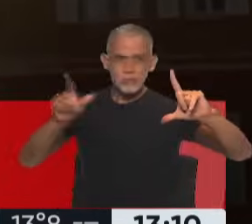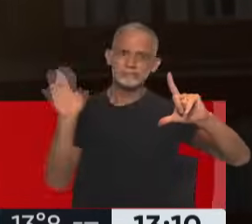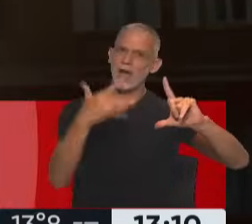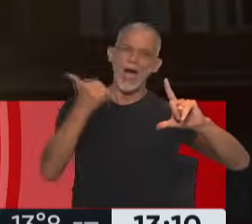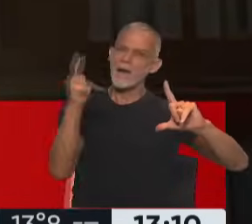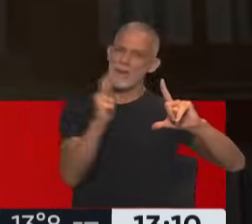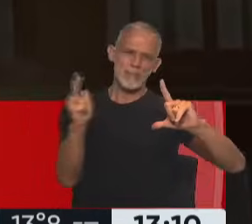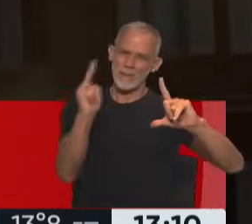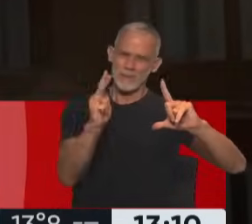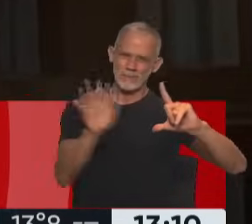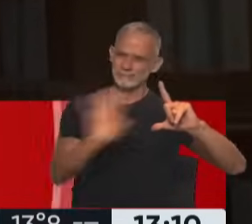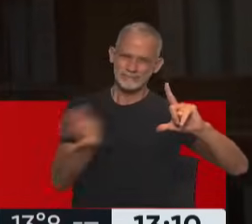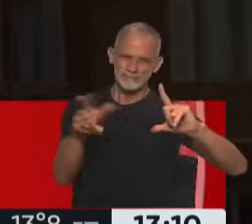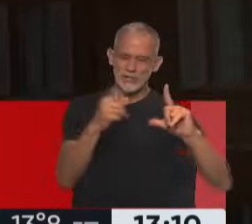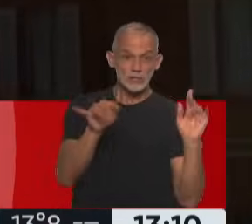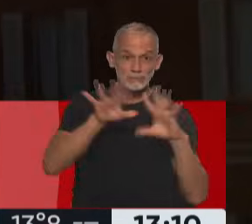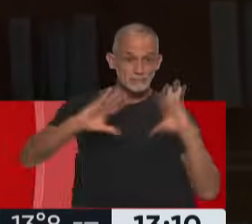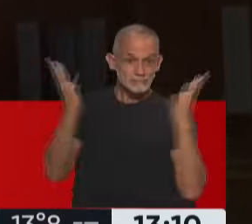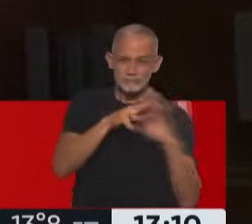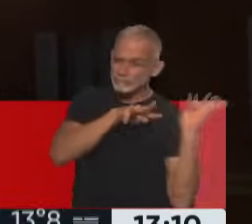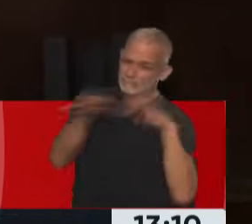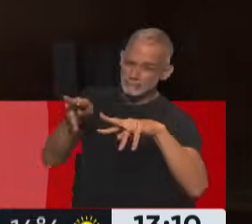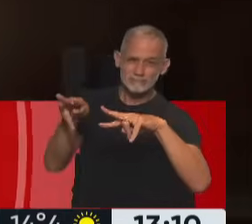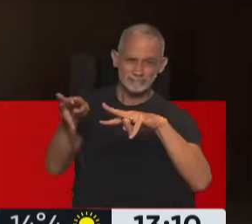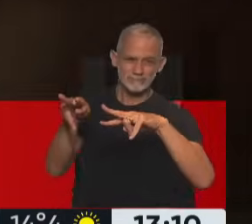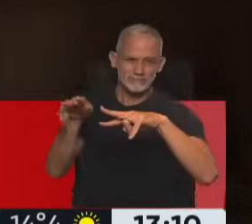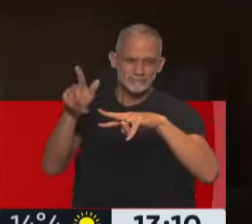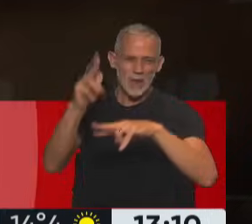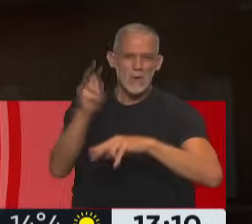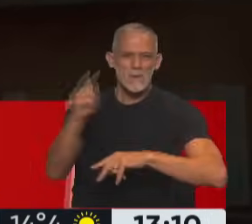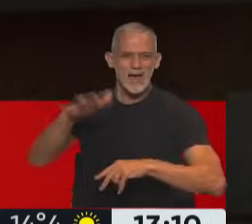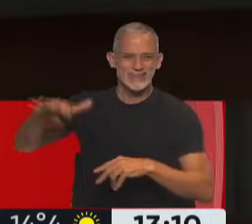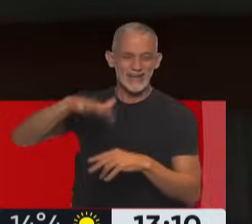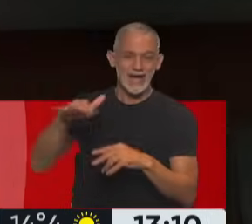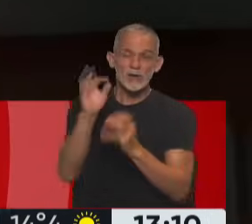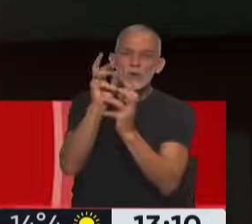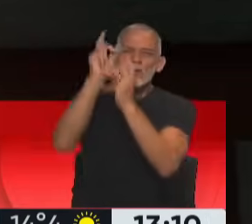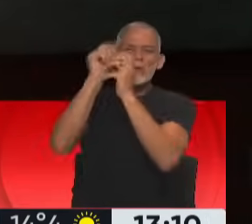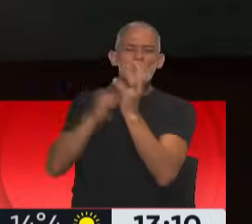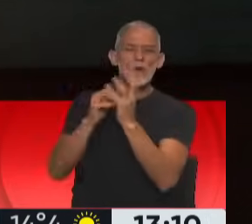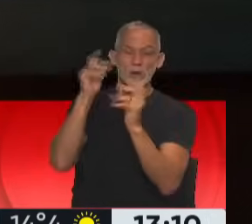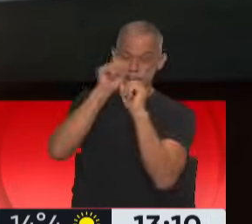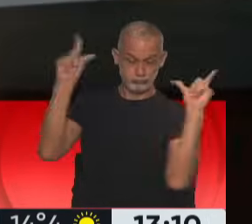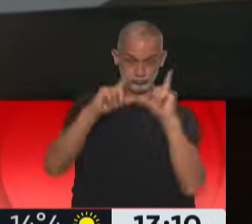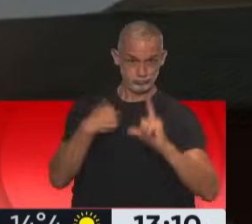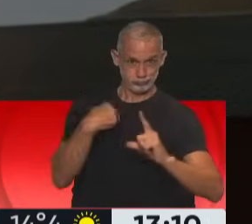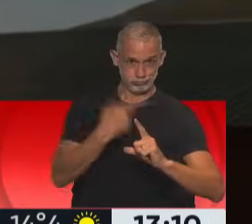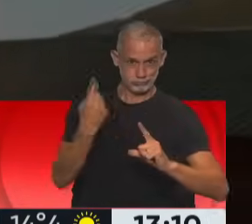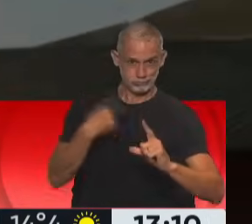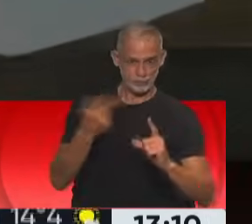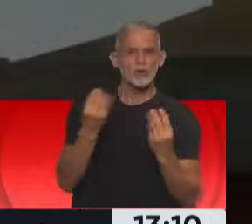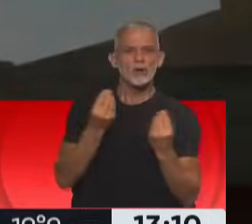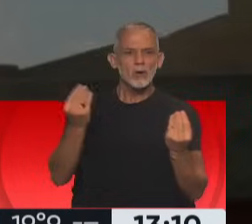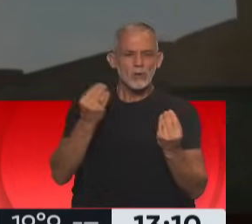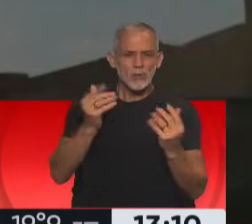la mirada puesta en el Vaticano, el humo blanco que alguna vez nos sorprendió ascendiendo